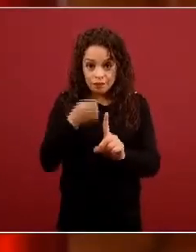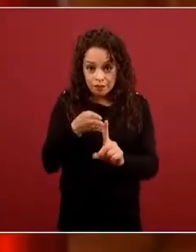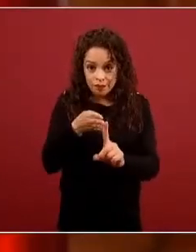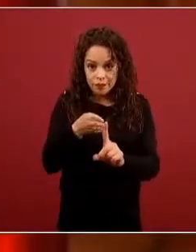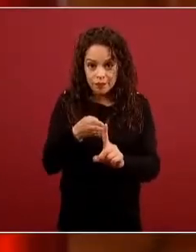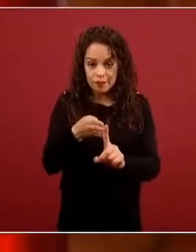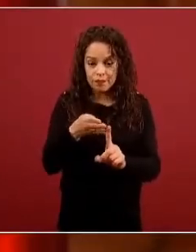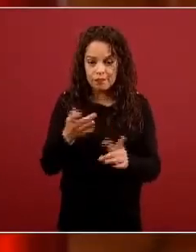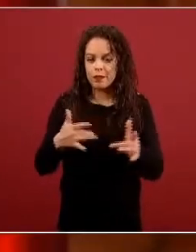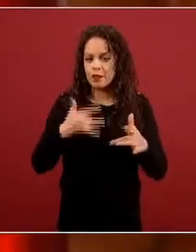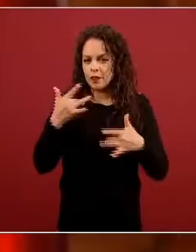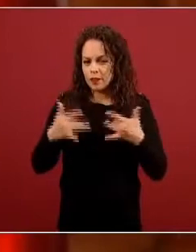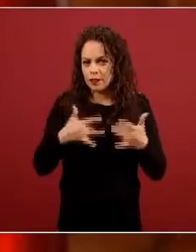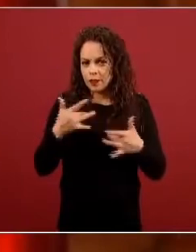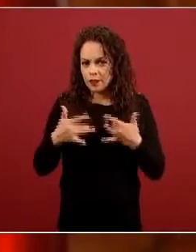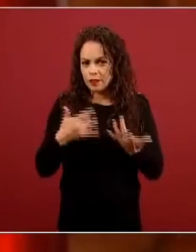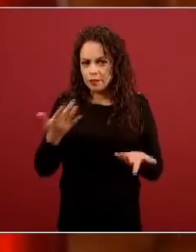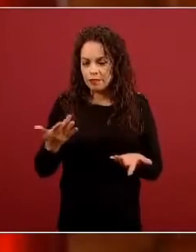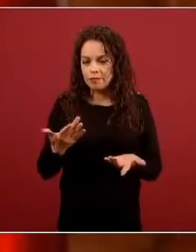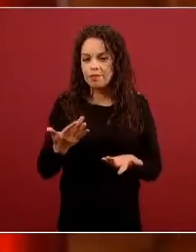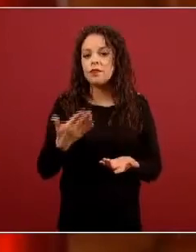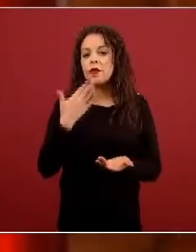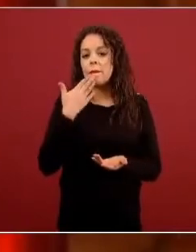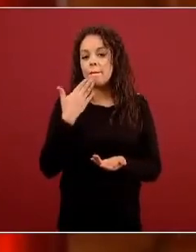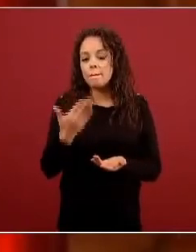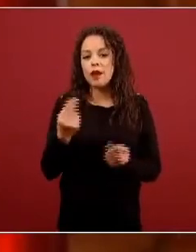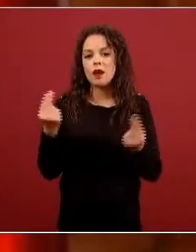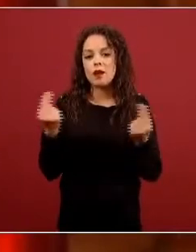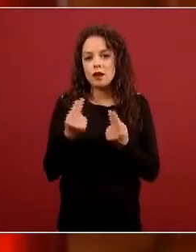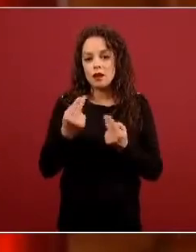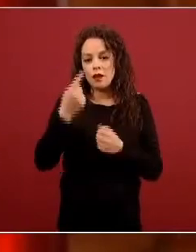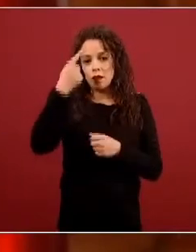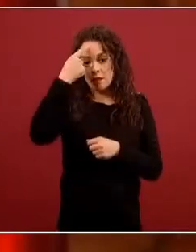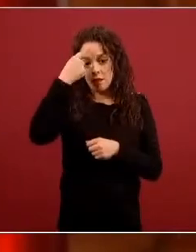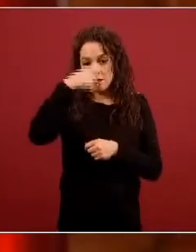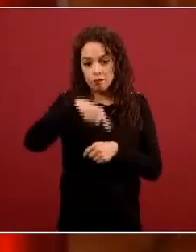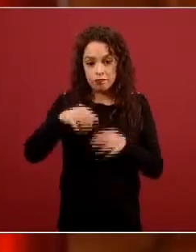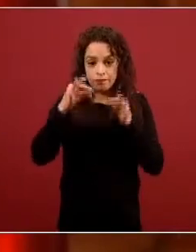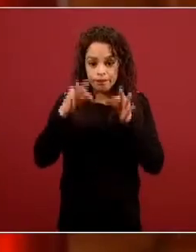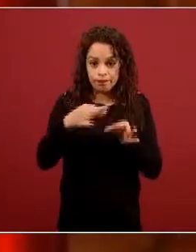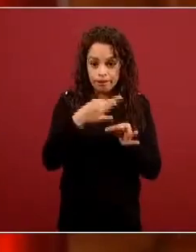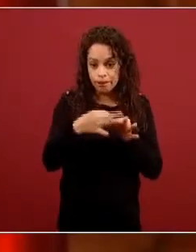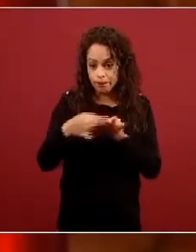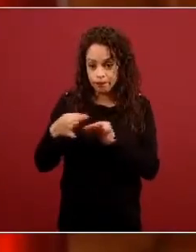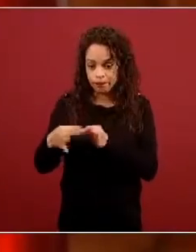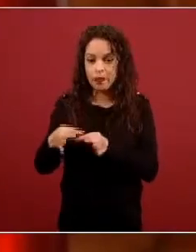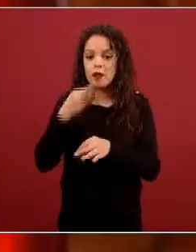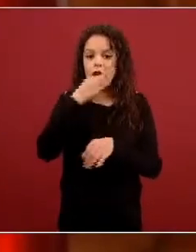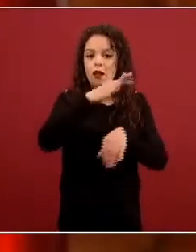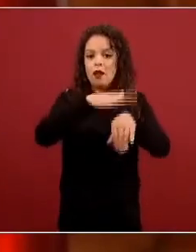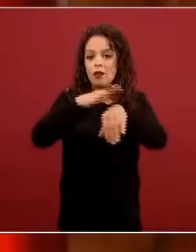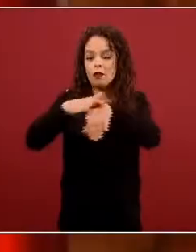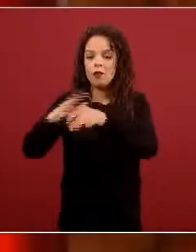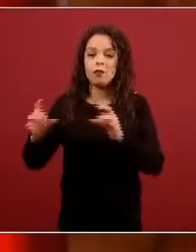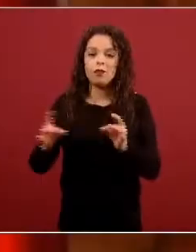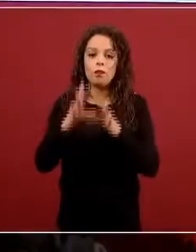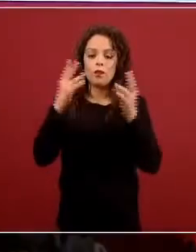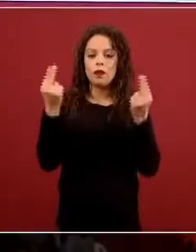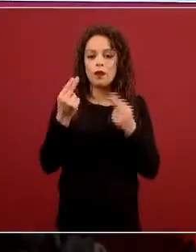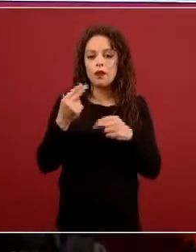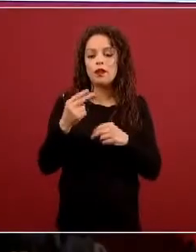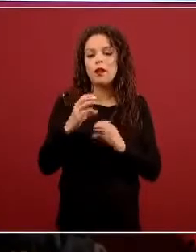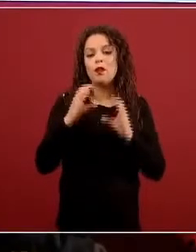e intuimos en ese momento más correcta para ir comunicando los riesgos que poco a poco íbamos a estar